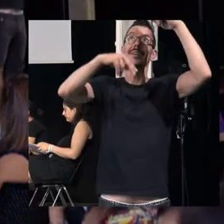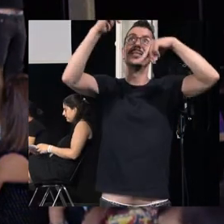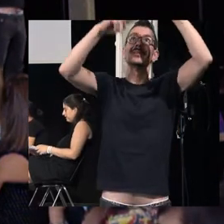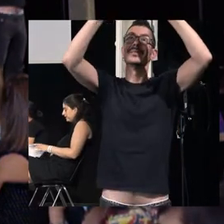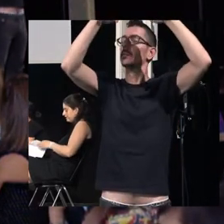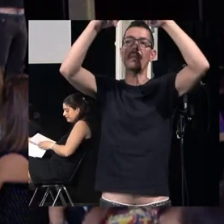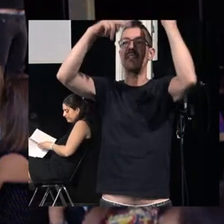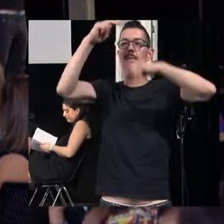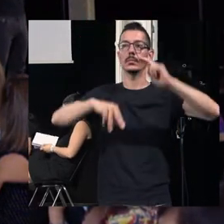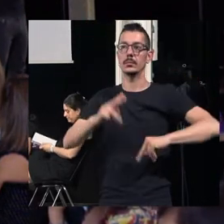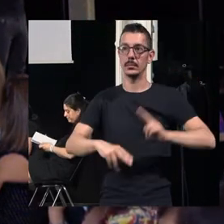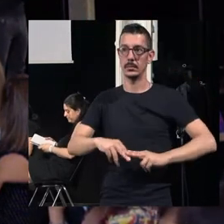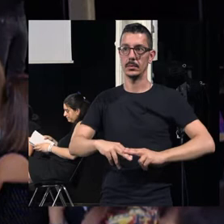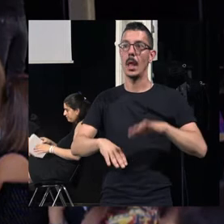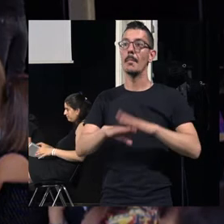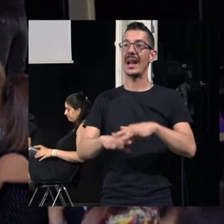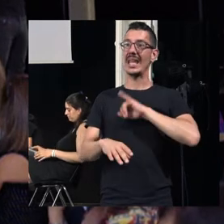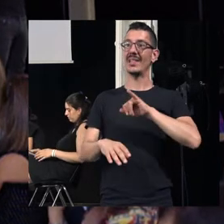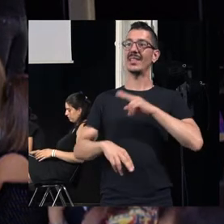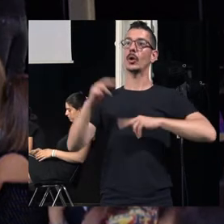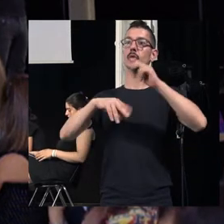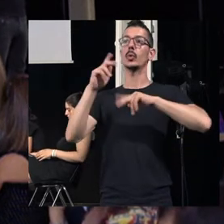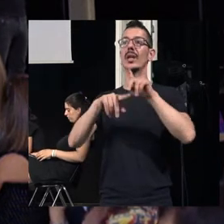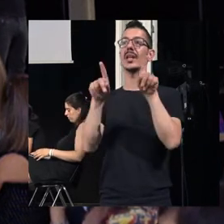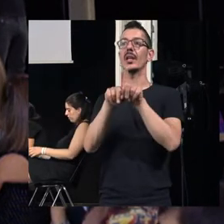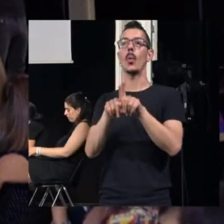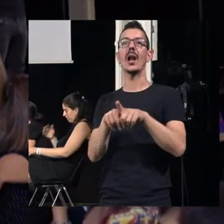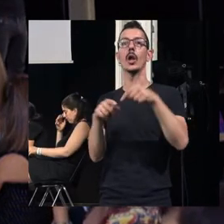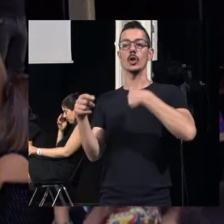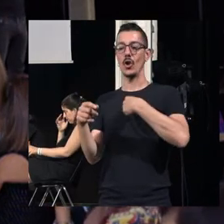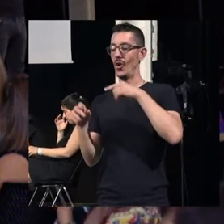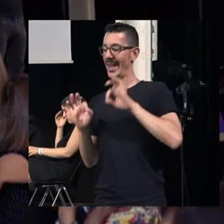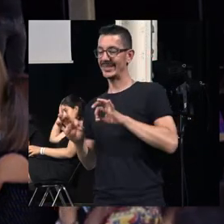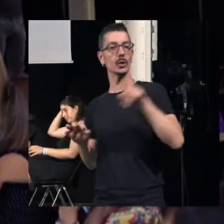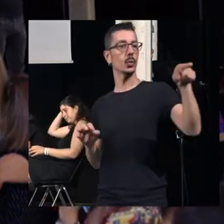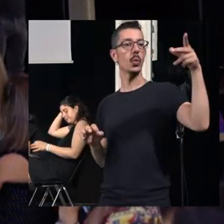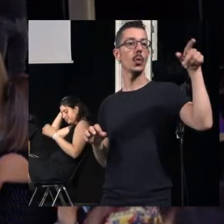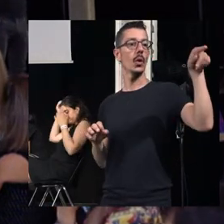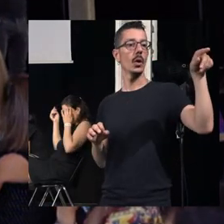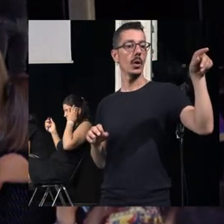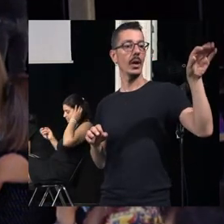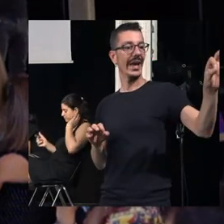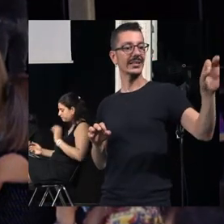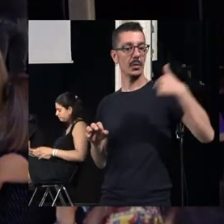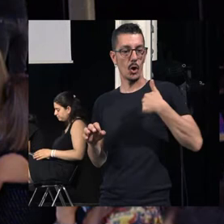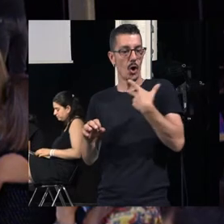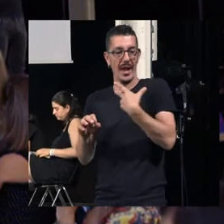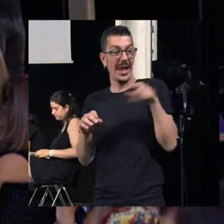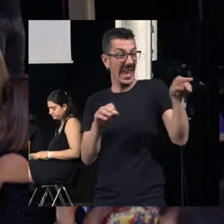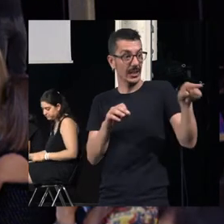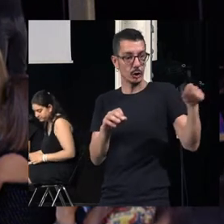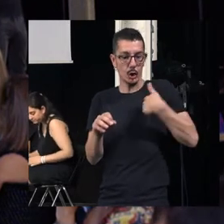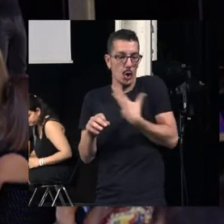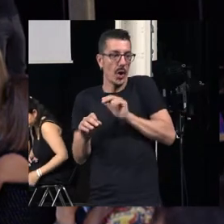que no sean la negación del otro, porque en esa relación es tóxica, en esa relación se producen muchos elementos de injusticia y es fundamental construirse de otra